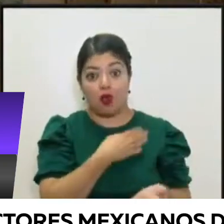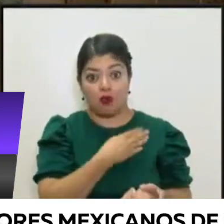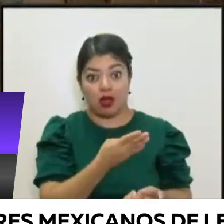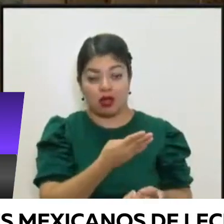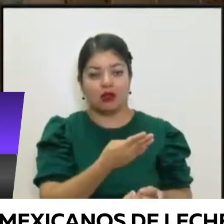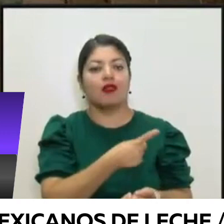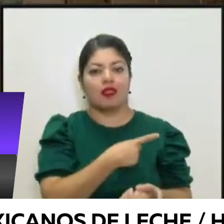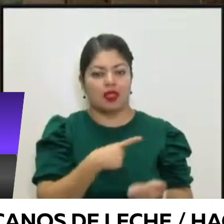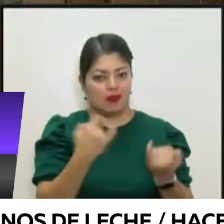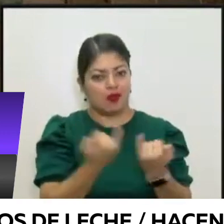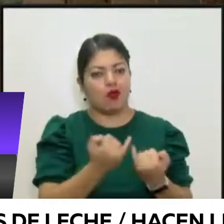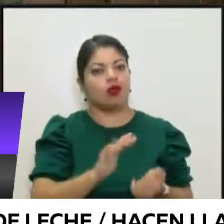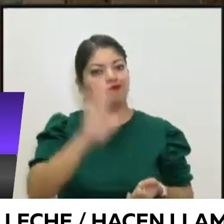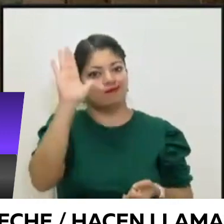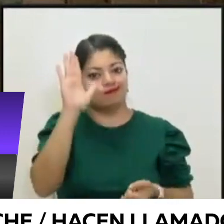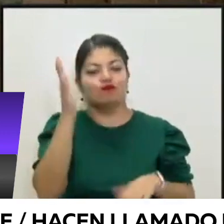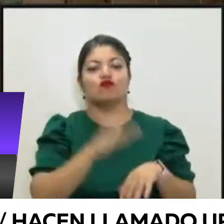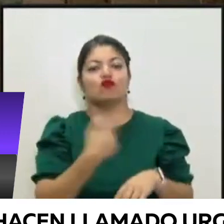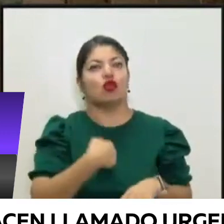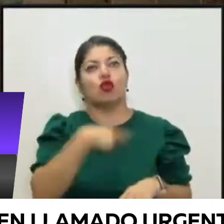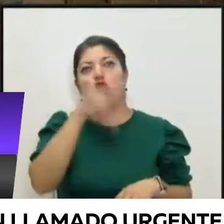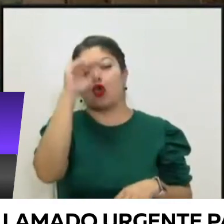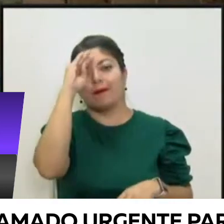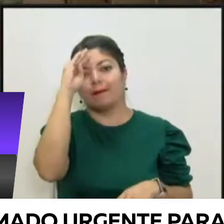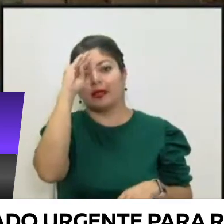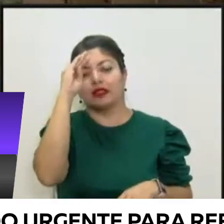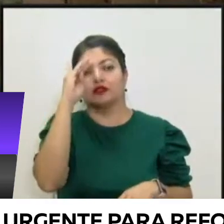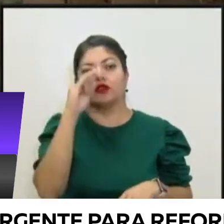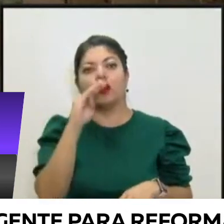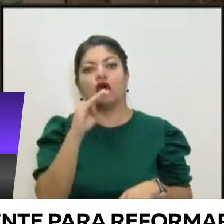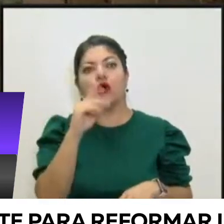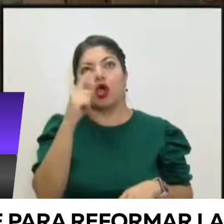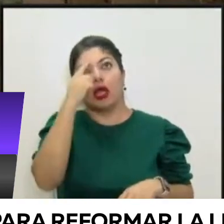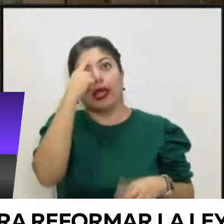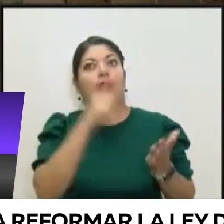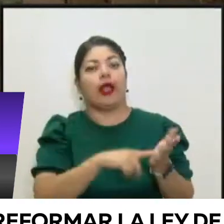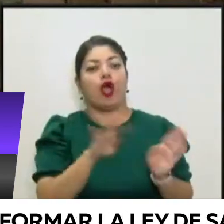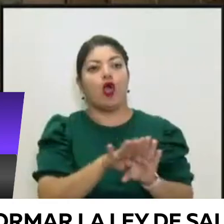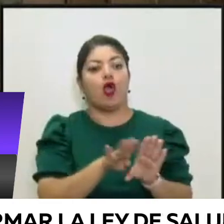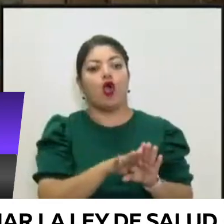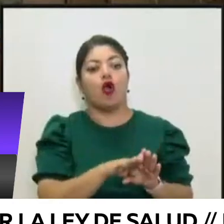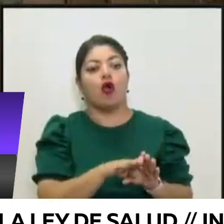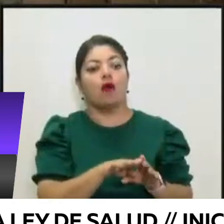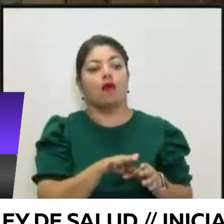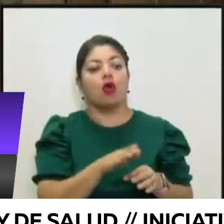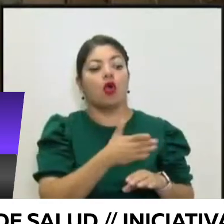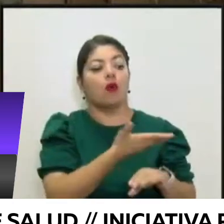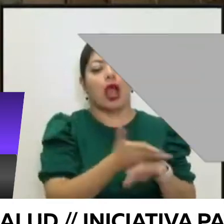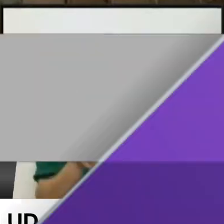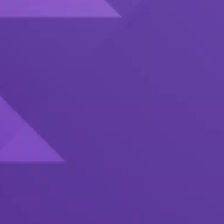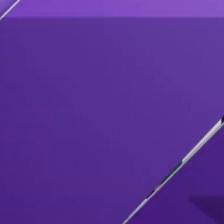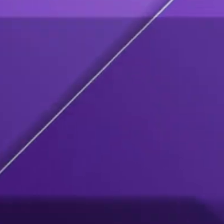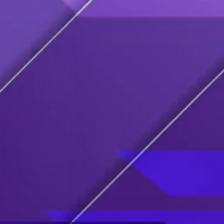hay que levantar la mano, porque yo no creo en un México de negros y blancos, también hay